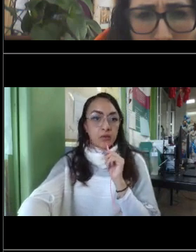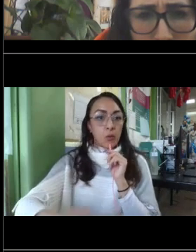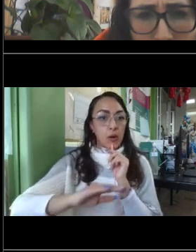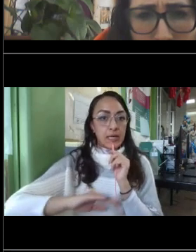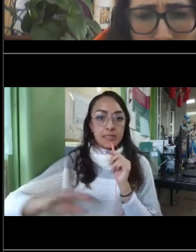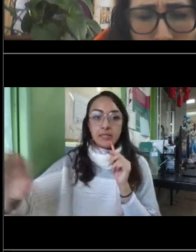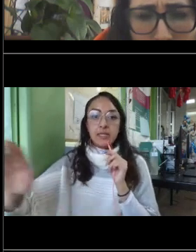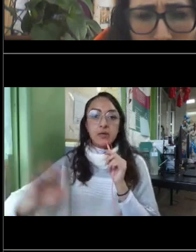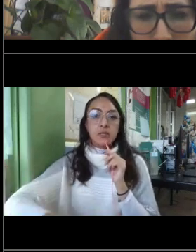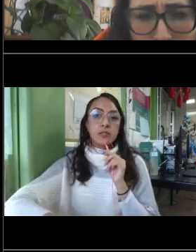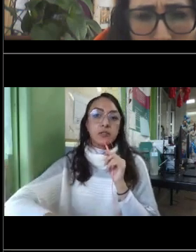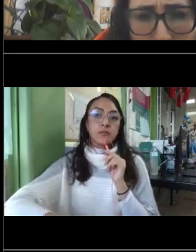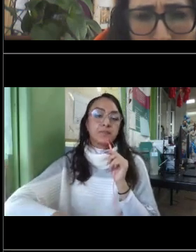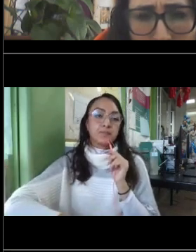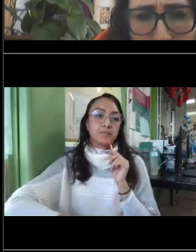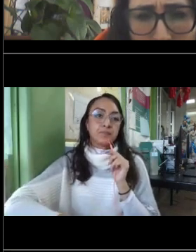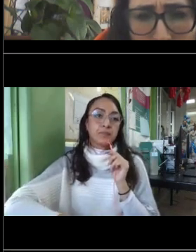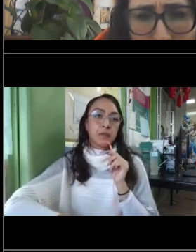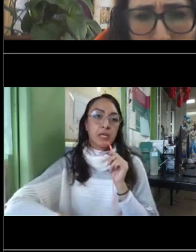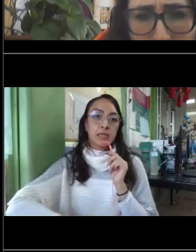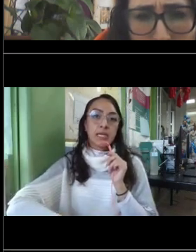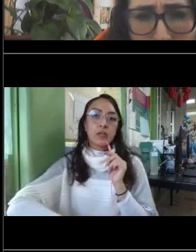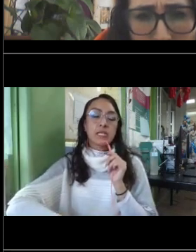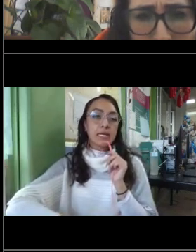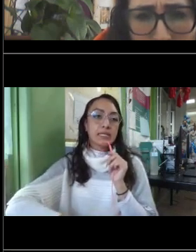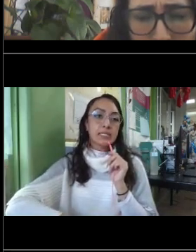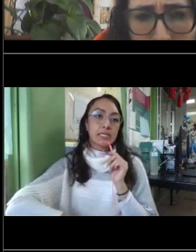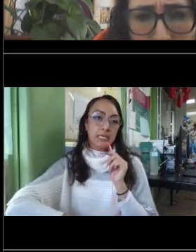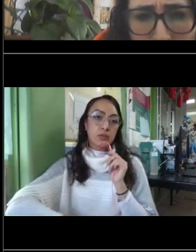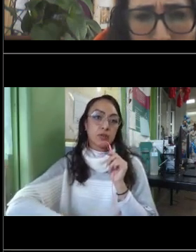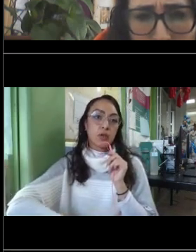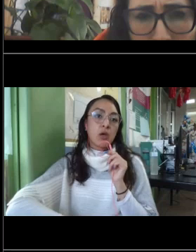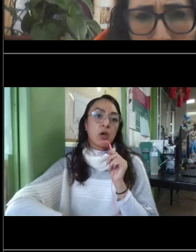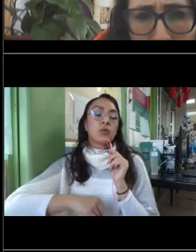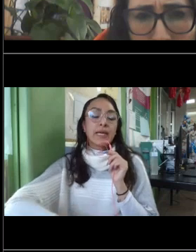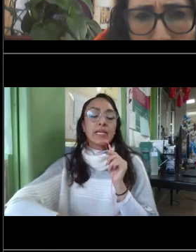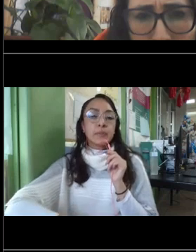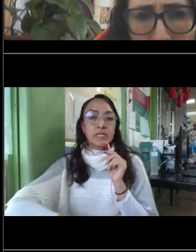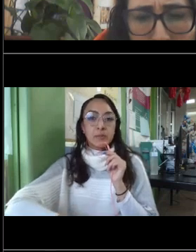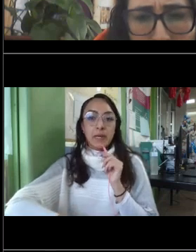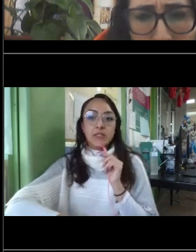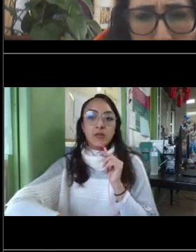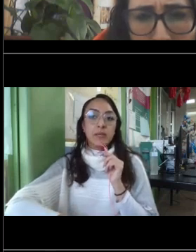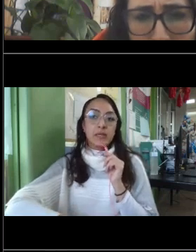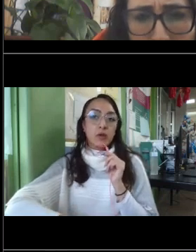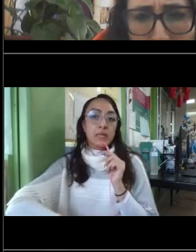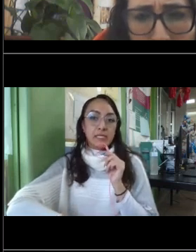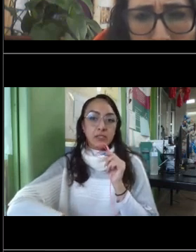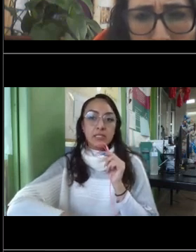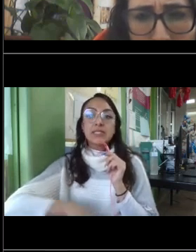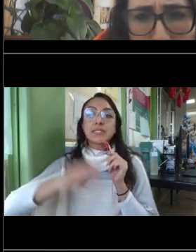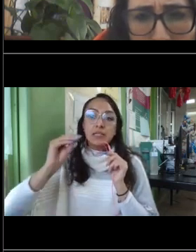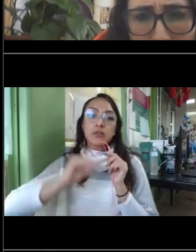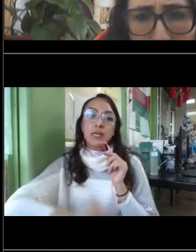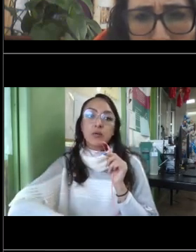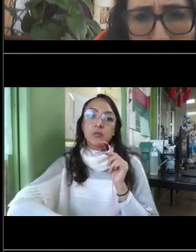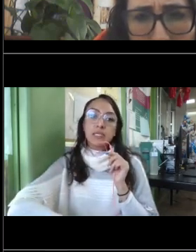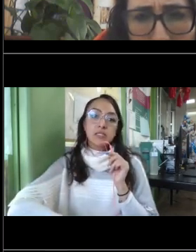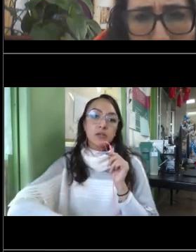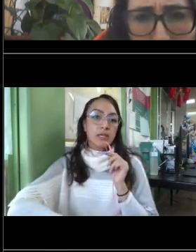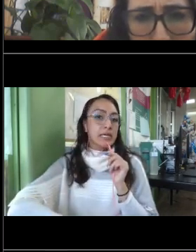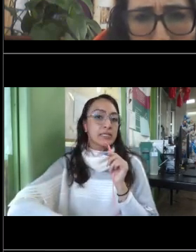Ok, ¿cuál es esta cuestión de los alcances y retos? Una de las principales complicaciones dentro